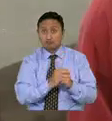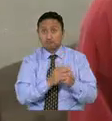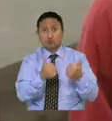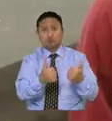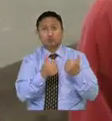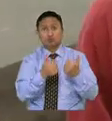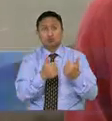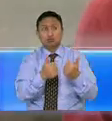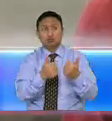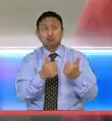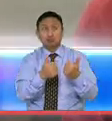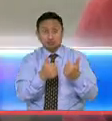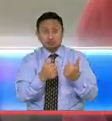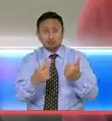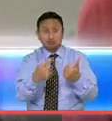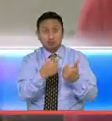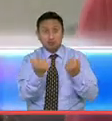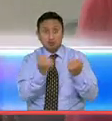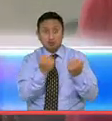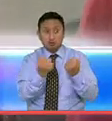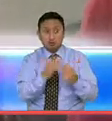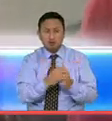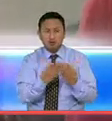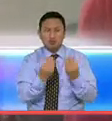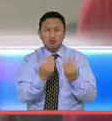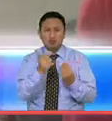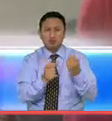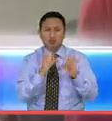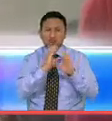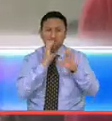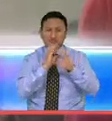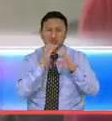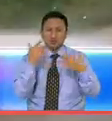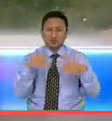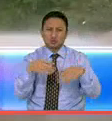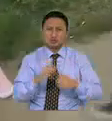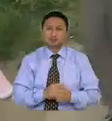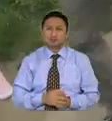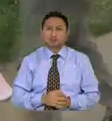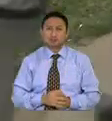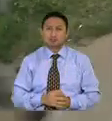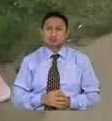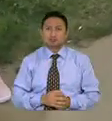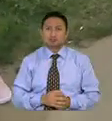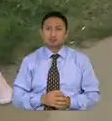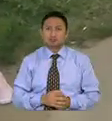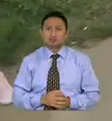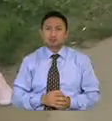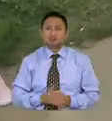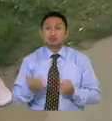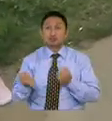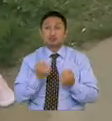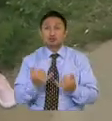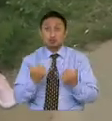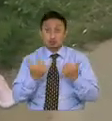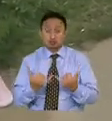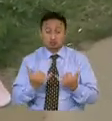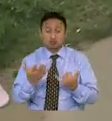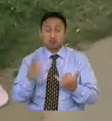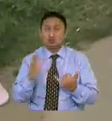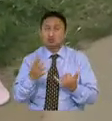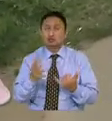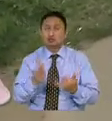hasta ahorita, sí, que estáis controlando lo que hay mucha gente a veces en los carros, todo eso. Que hagan bastante el control, porque ahorita no, a veces no